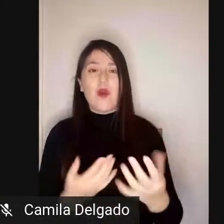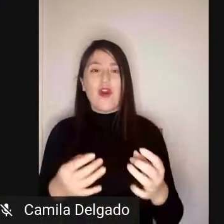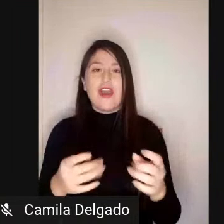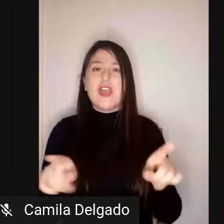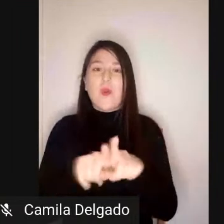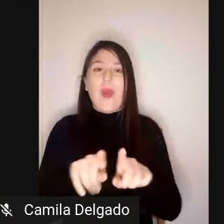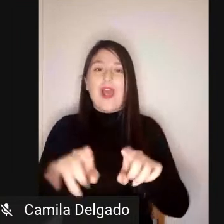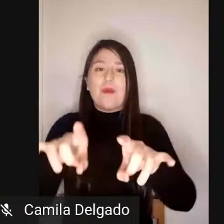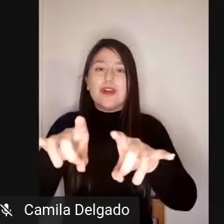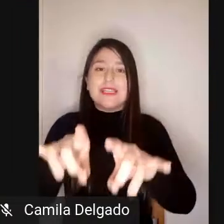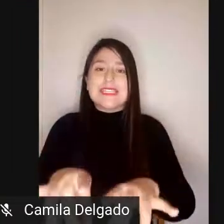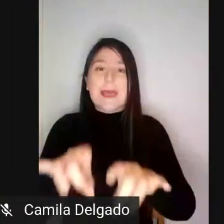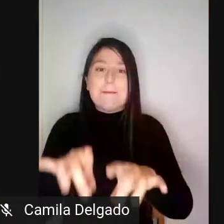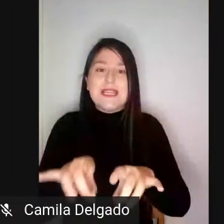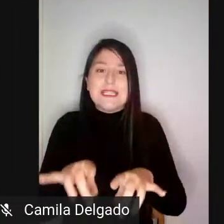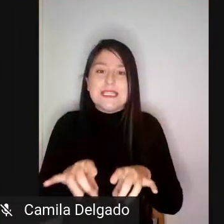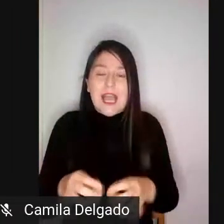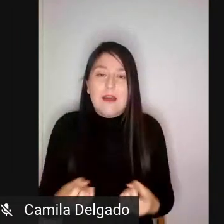algo